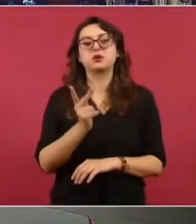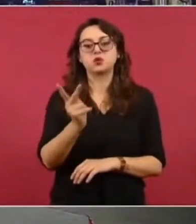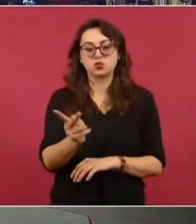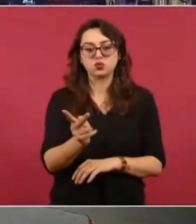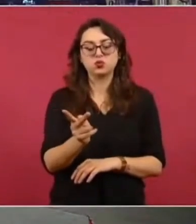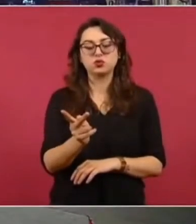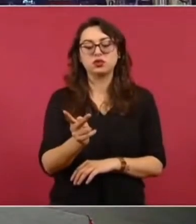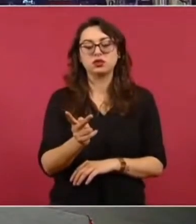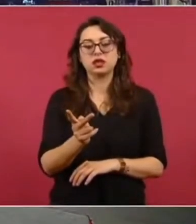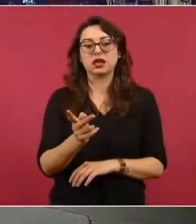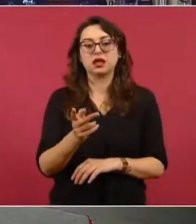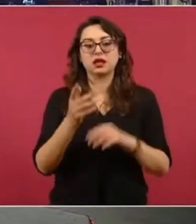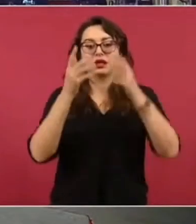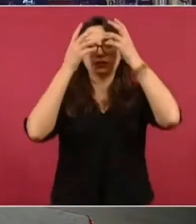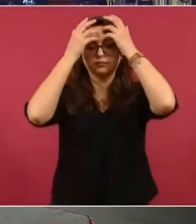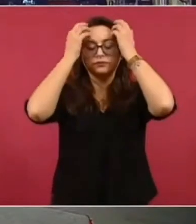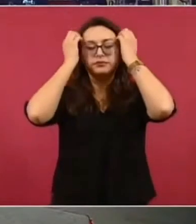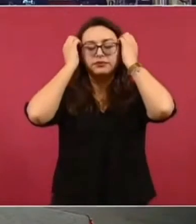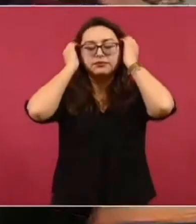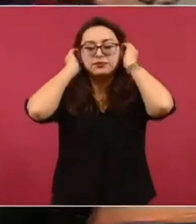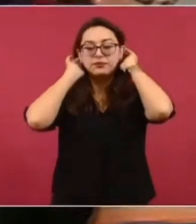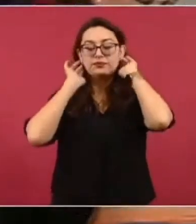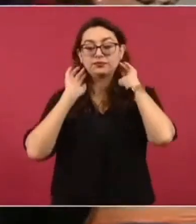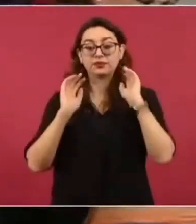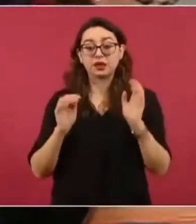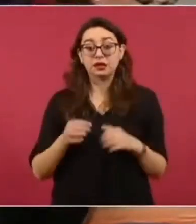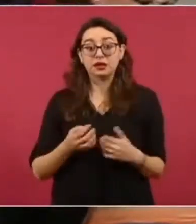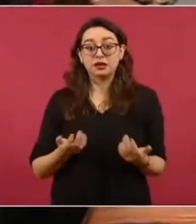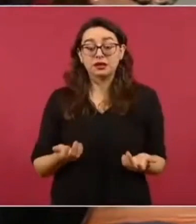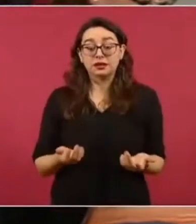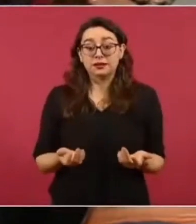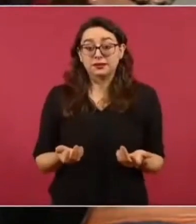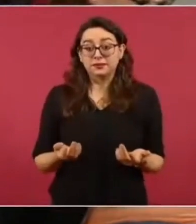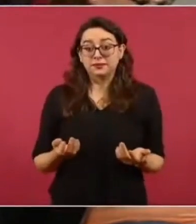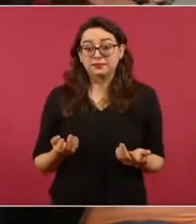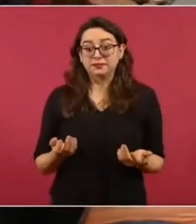Preguntarle si en todo se está considerando, primero,